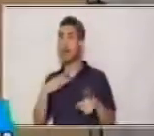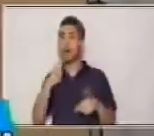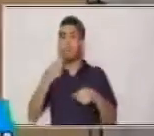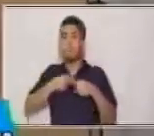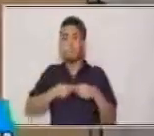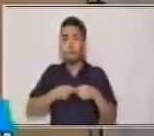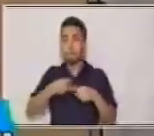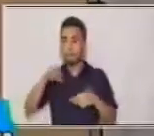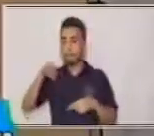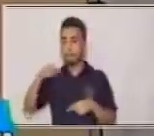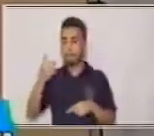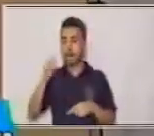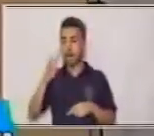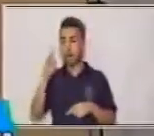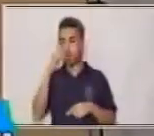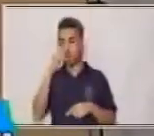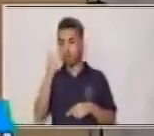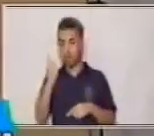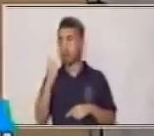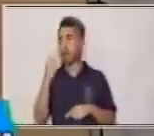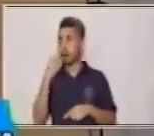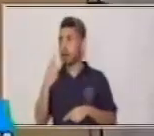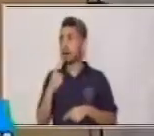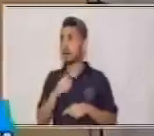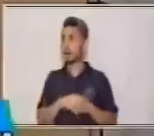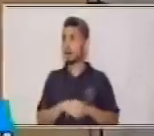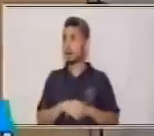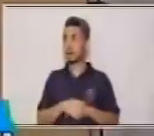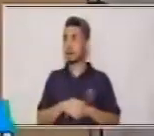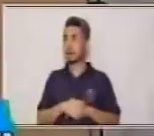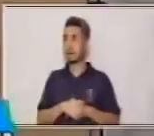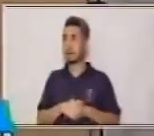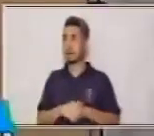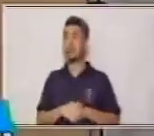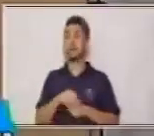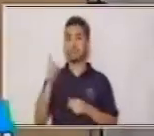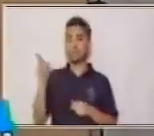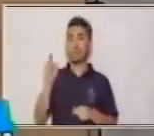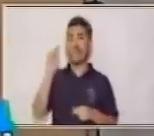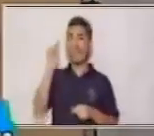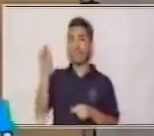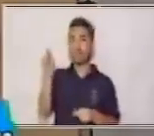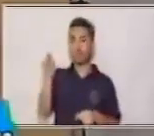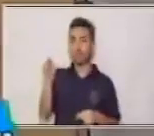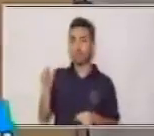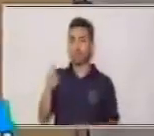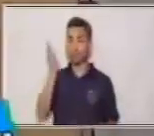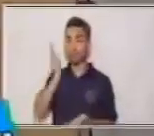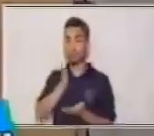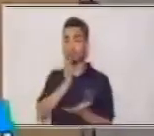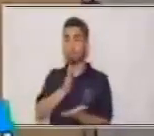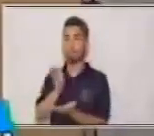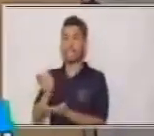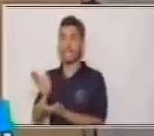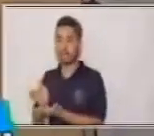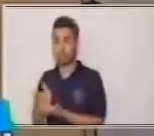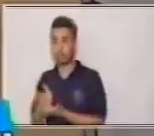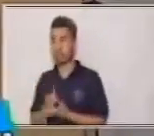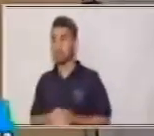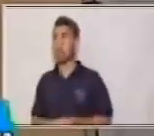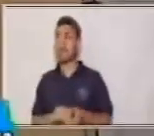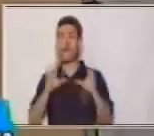comprendemos. Entonces decimos, esos perros ladran mucho.